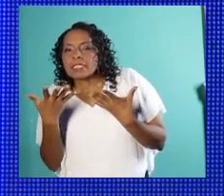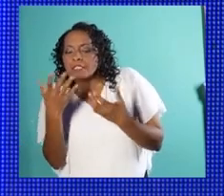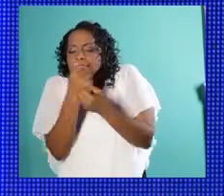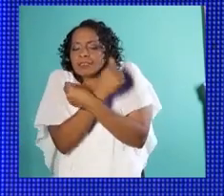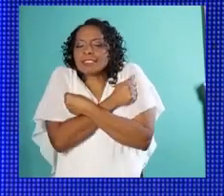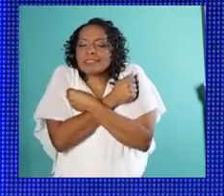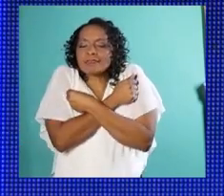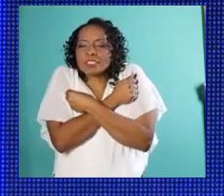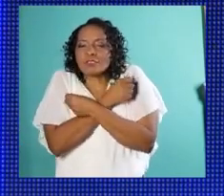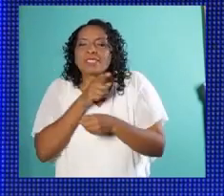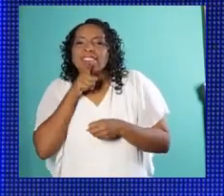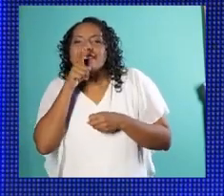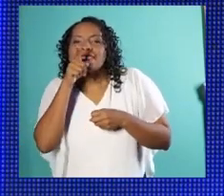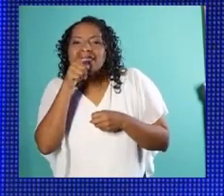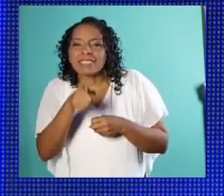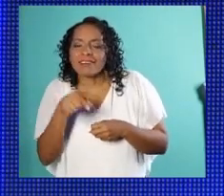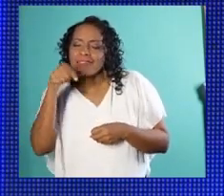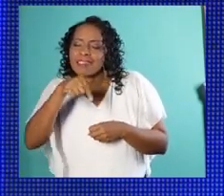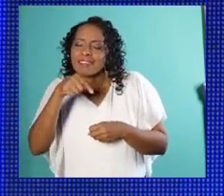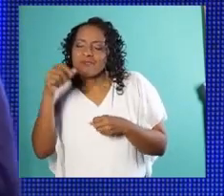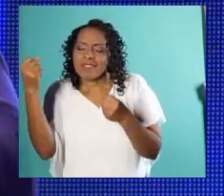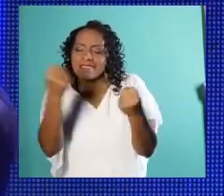verdadero. Esa es nuestra fuerza.